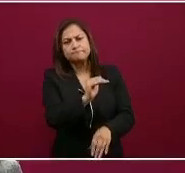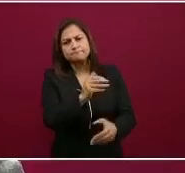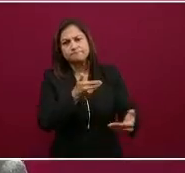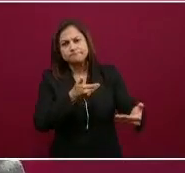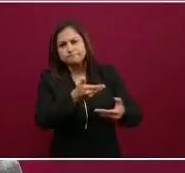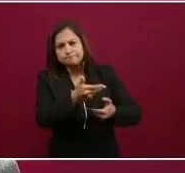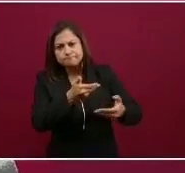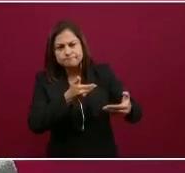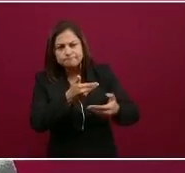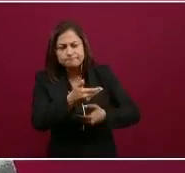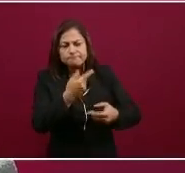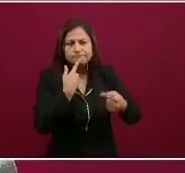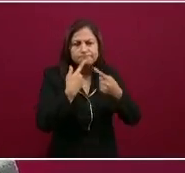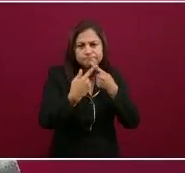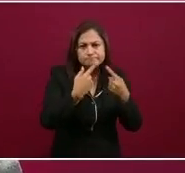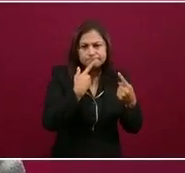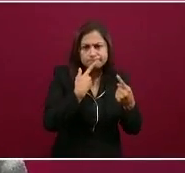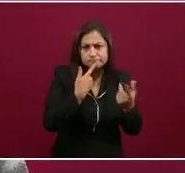responsabilidad.